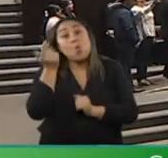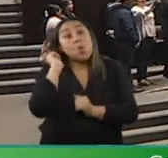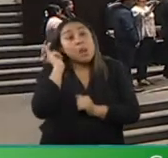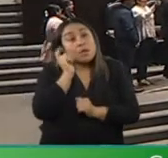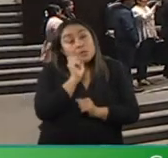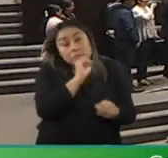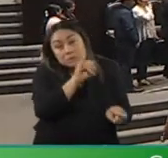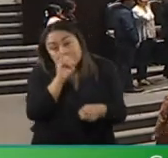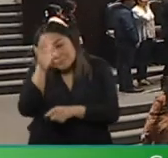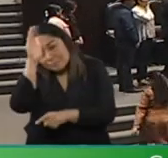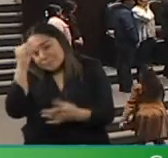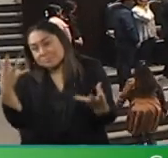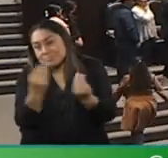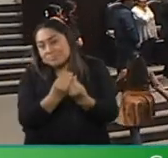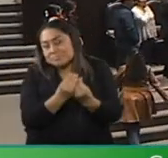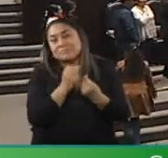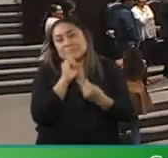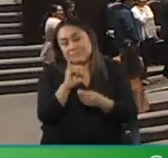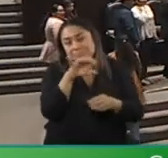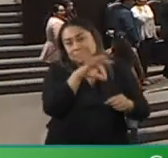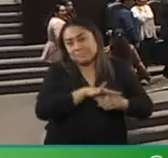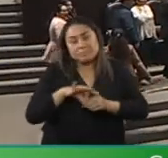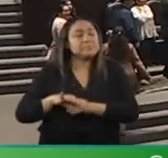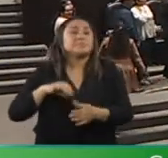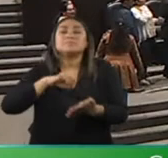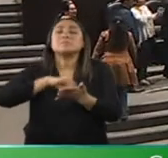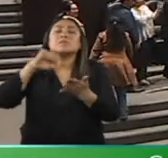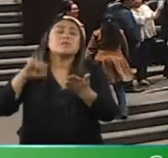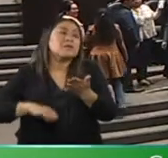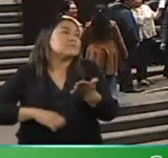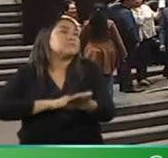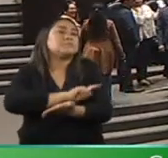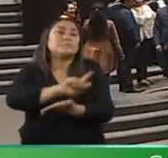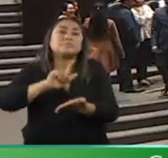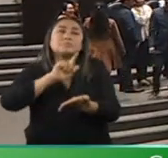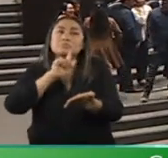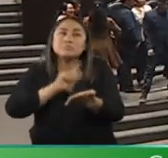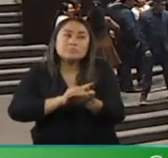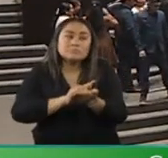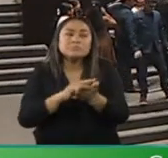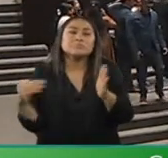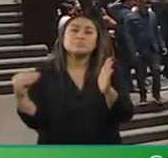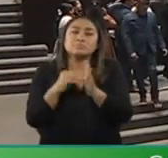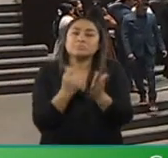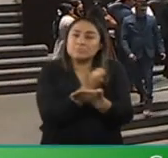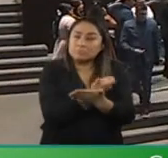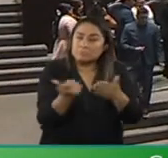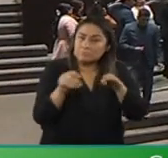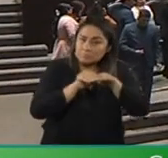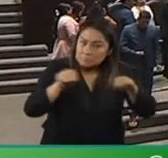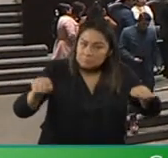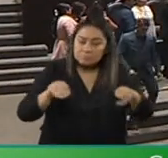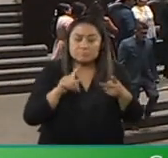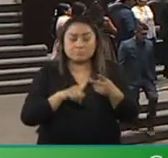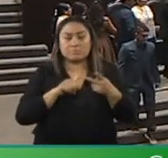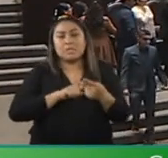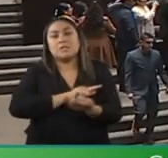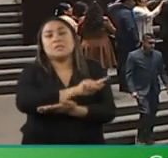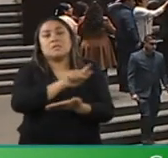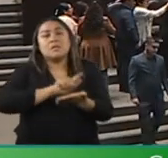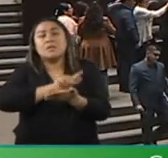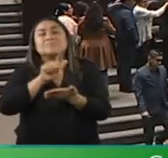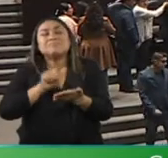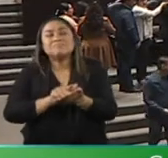para aprobarse. Por ejemplo, está pendiente las reformas en materia de igualdad salarial, las reformas en materia de reducción de la